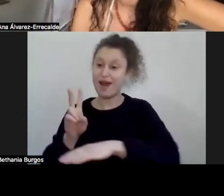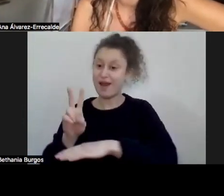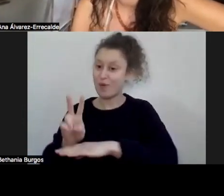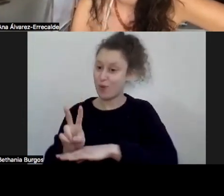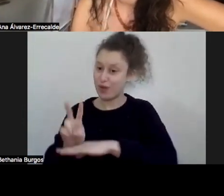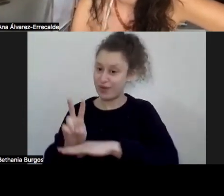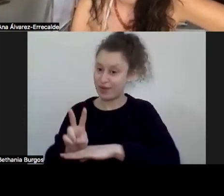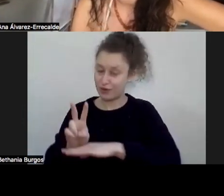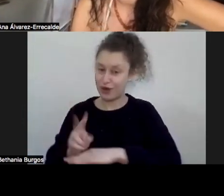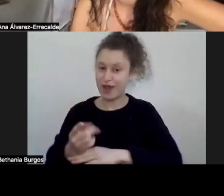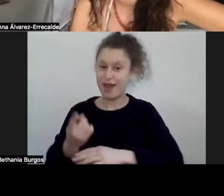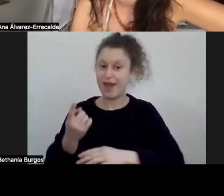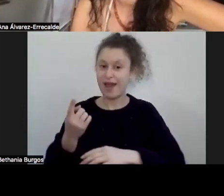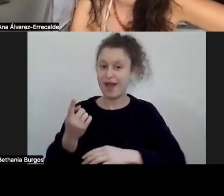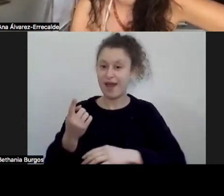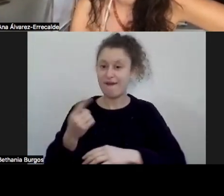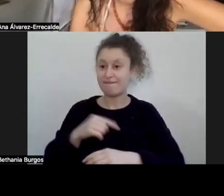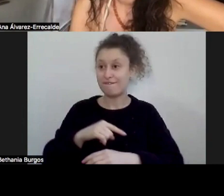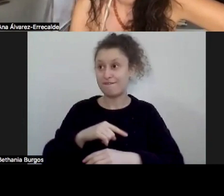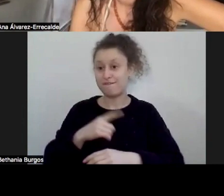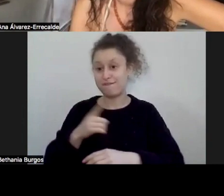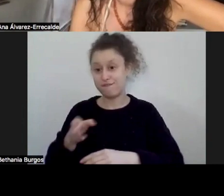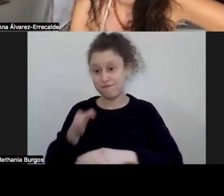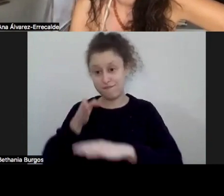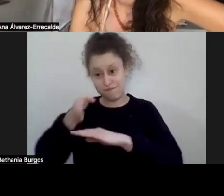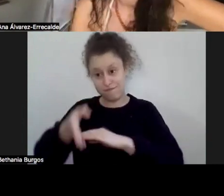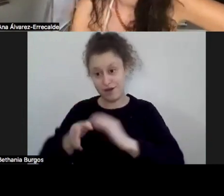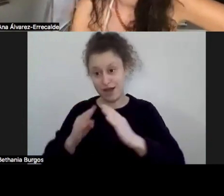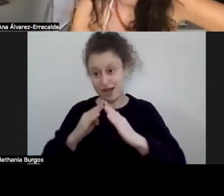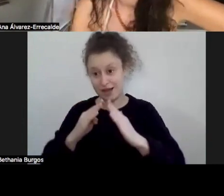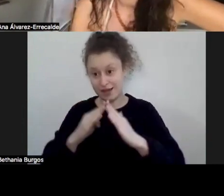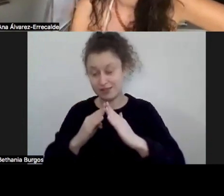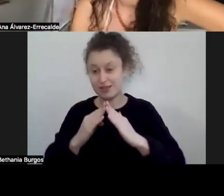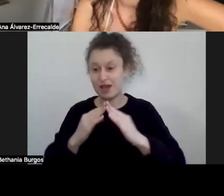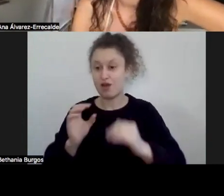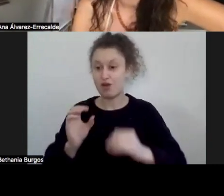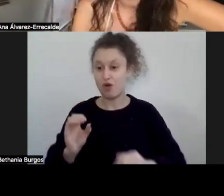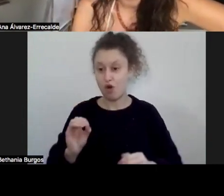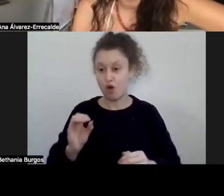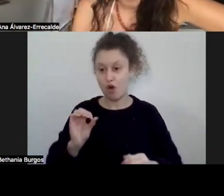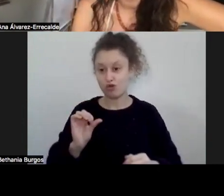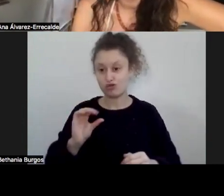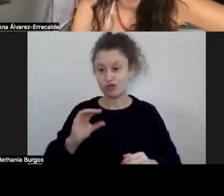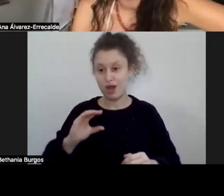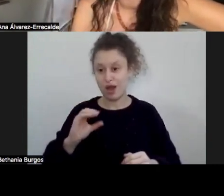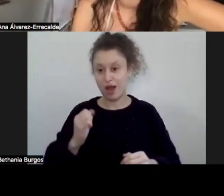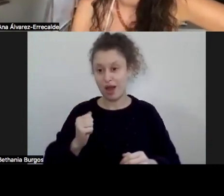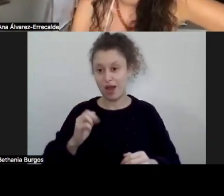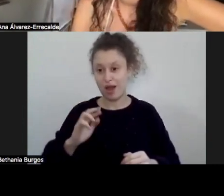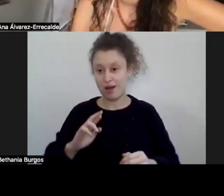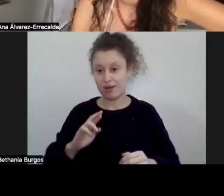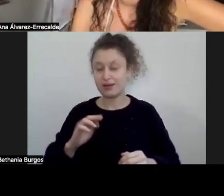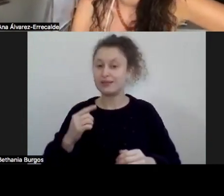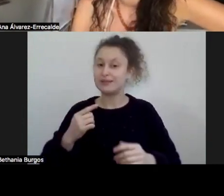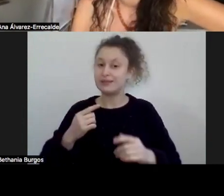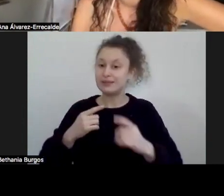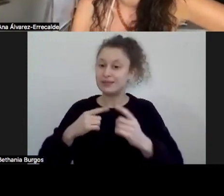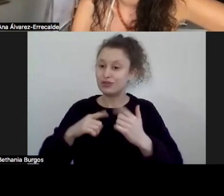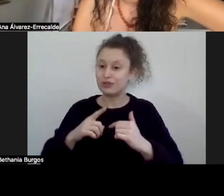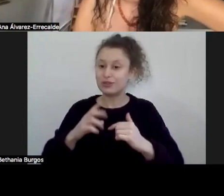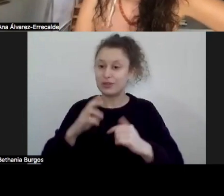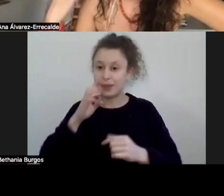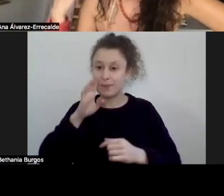mucho cantar, tiene una voz muy fuerte y entonces es 24/7